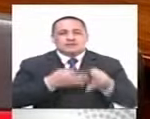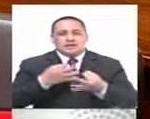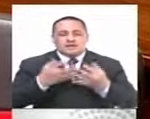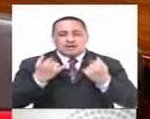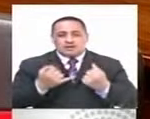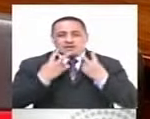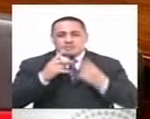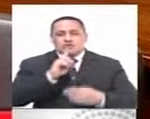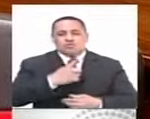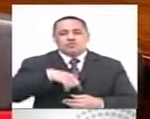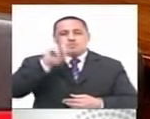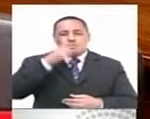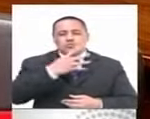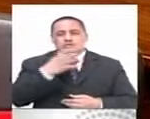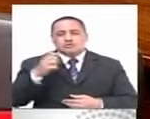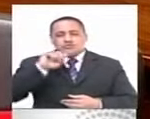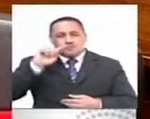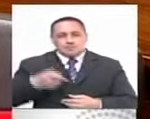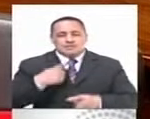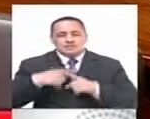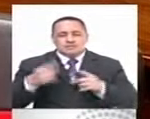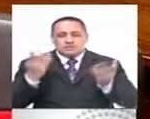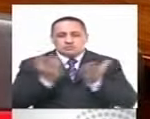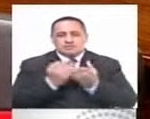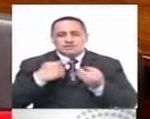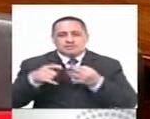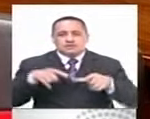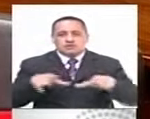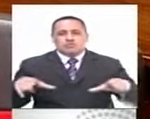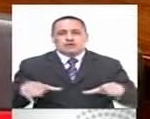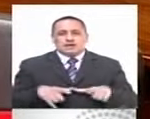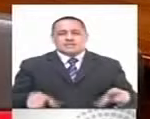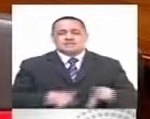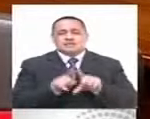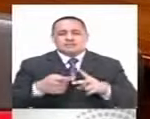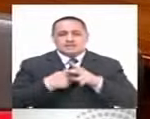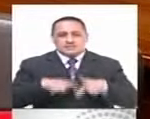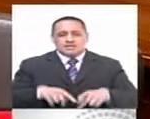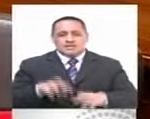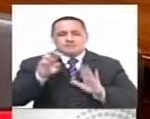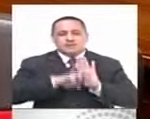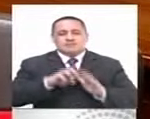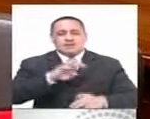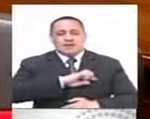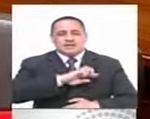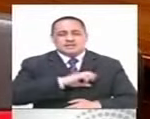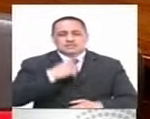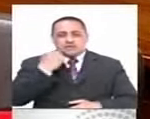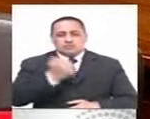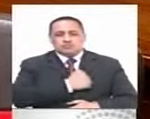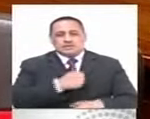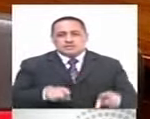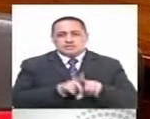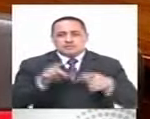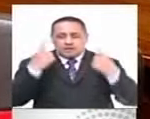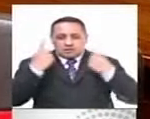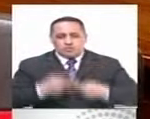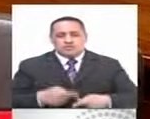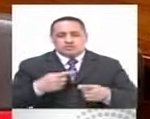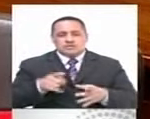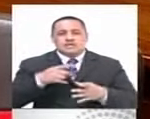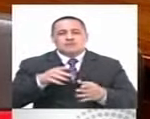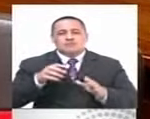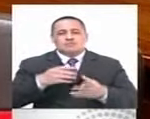hay 1.400.000 estudiantes de las zonas urbanas de inicial, primaria y secundaria en condiciones de pobreza y